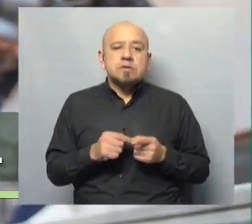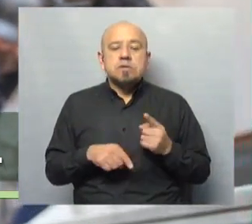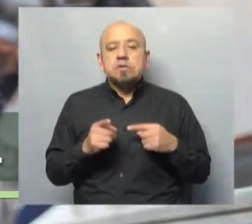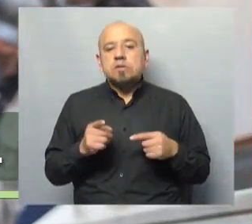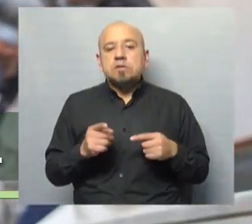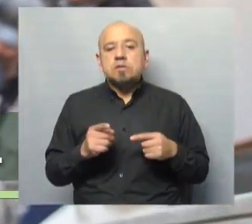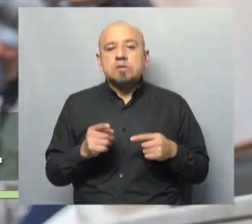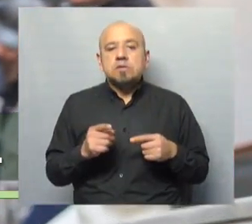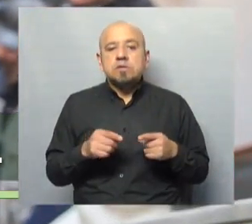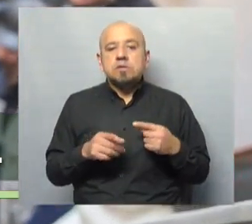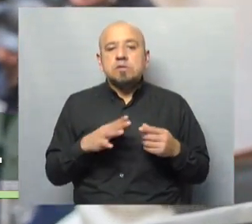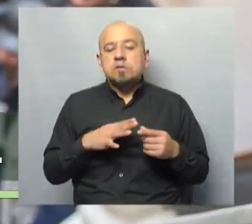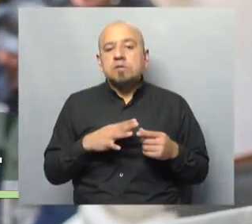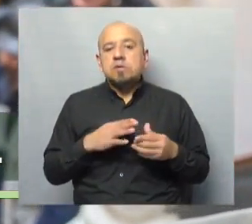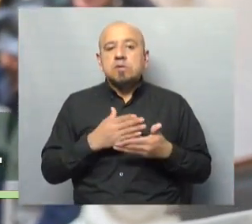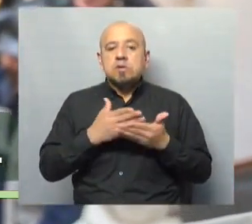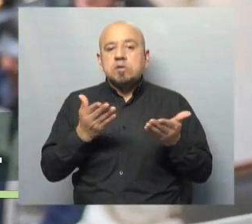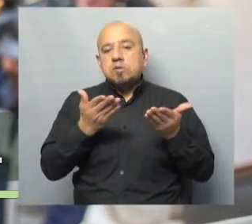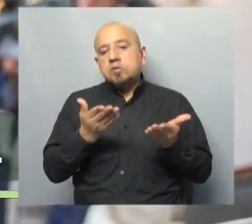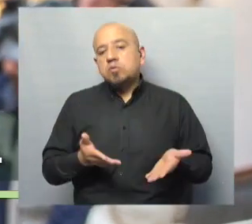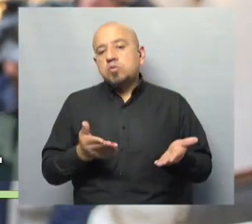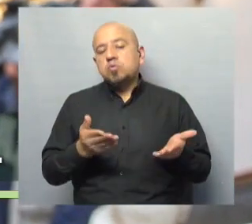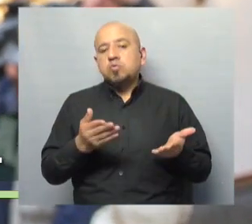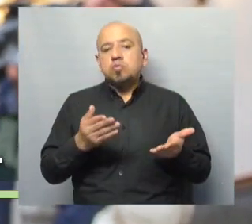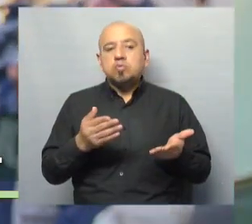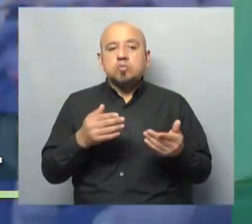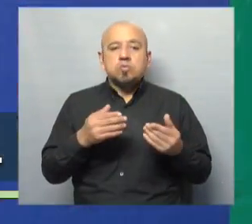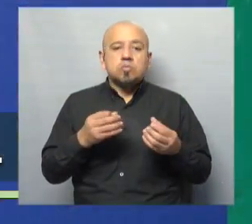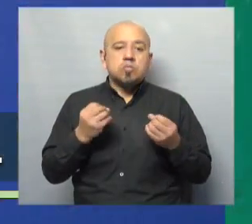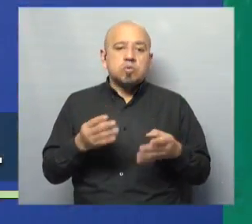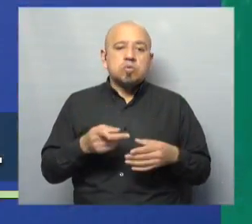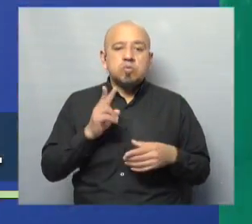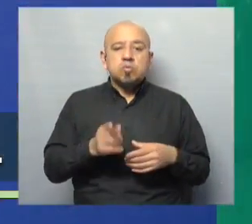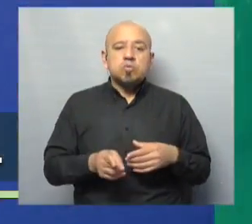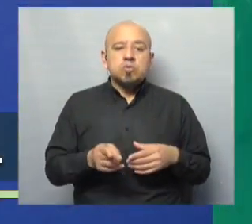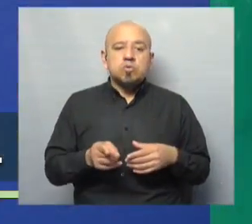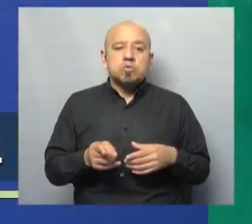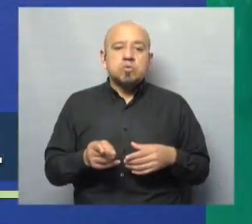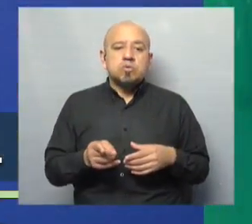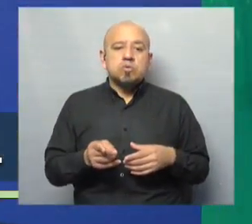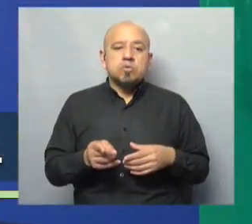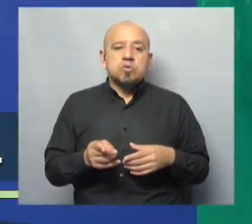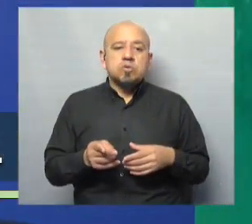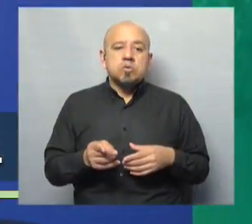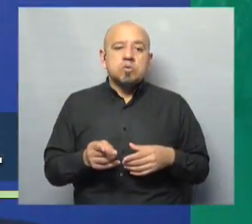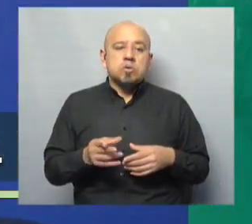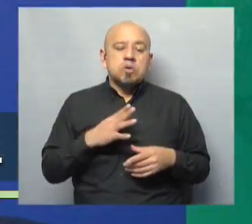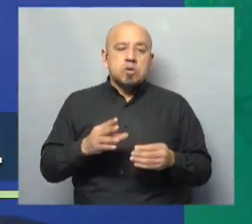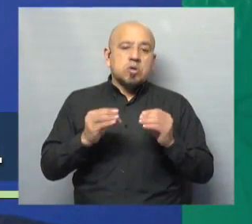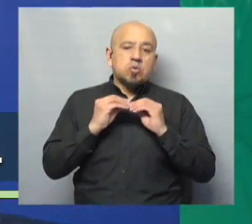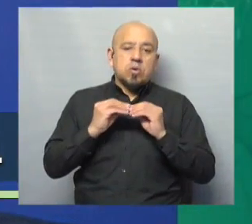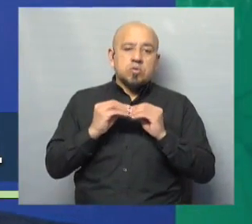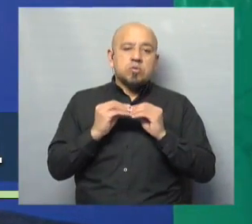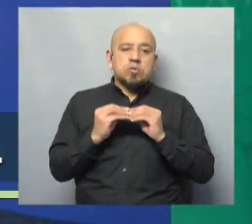figura ante silla por lo que fue bueno el motivo por el que renunció de tener una consulta